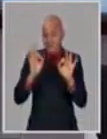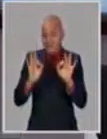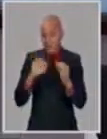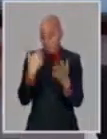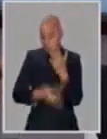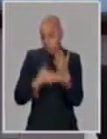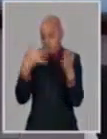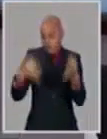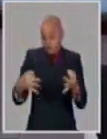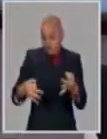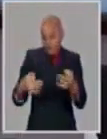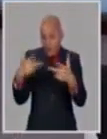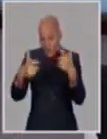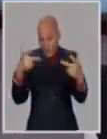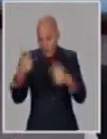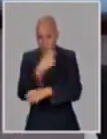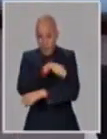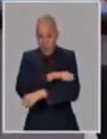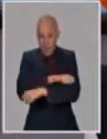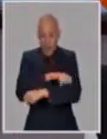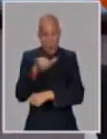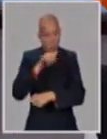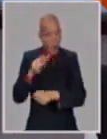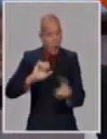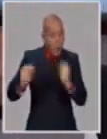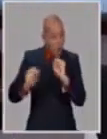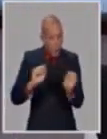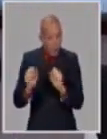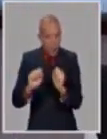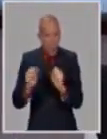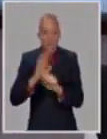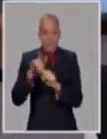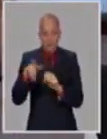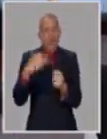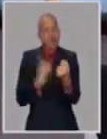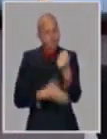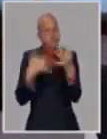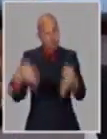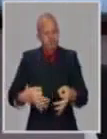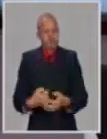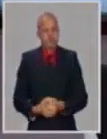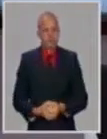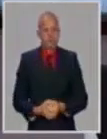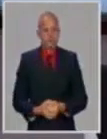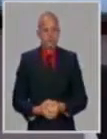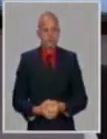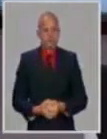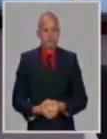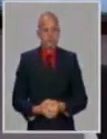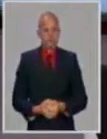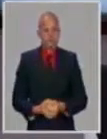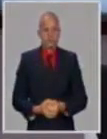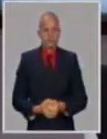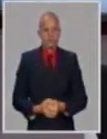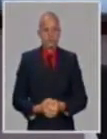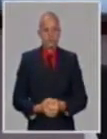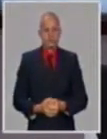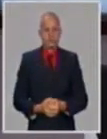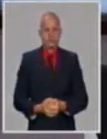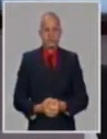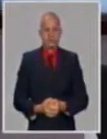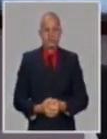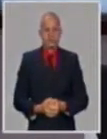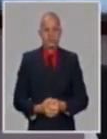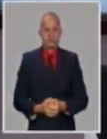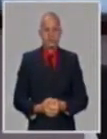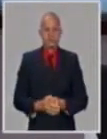sigue teniendo un control, la necesidad de tener un control, pero ya es un estudio más abierto, un estudio de lo que ocurre en la vida real en un programa de inmunización, y la